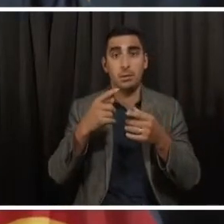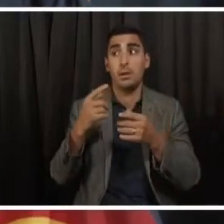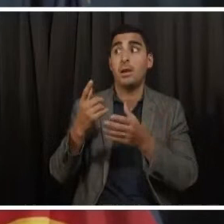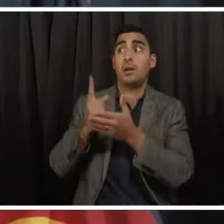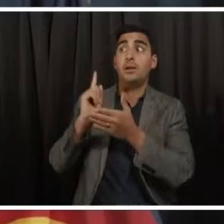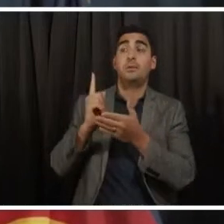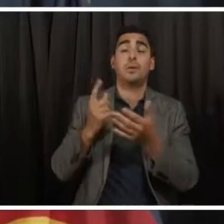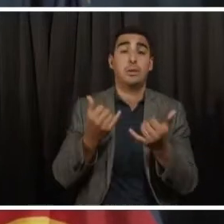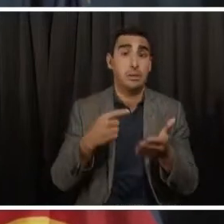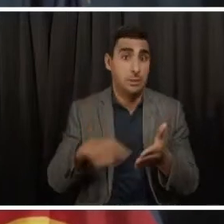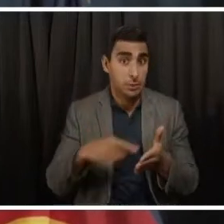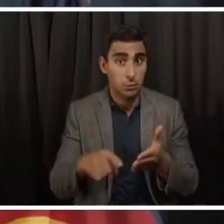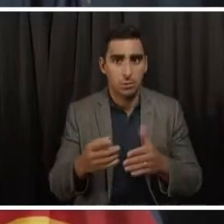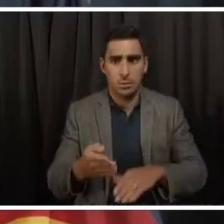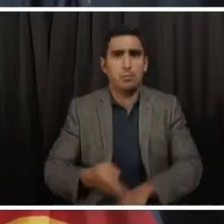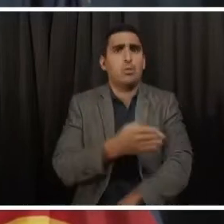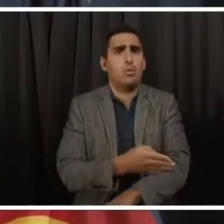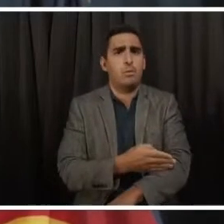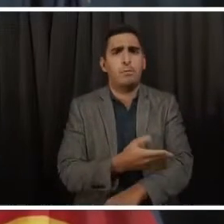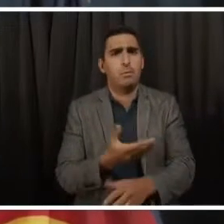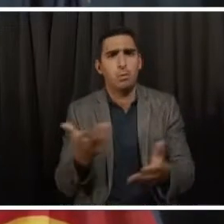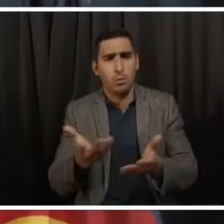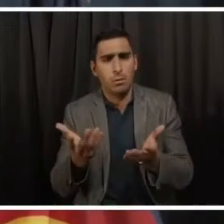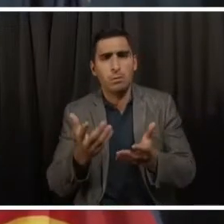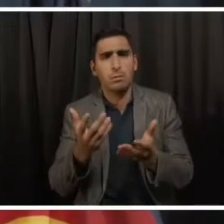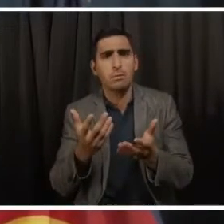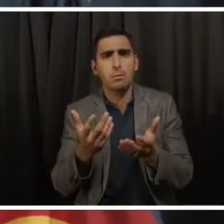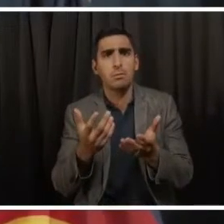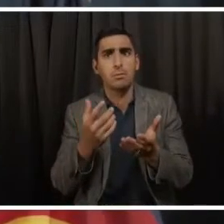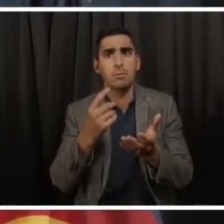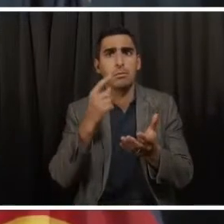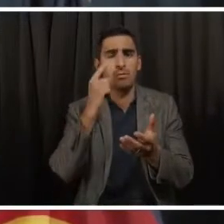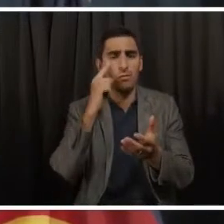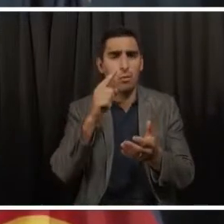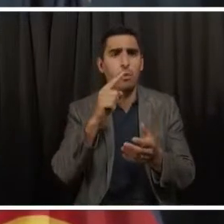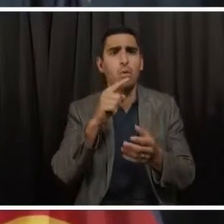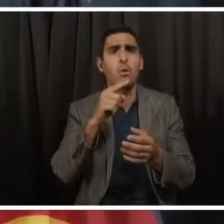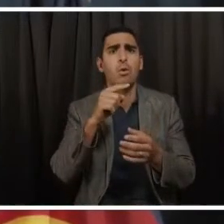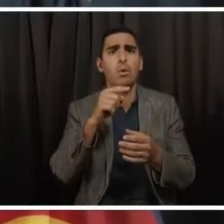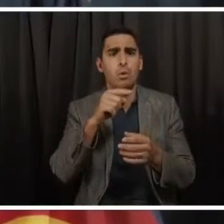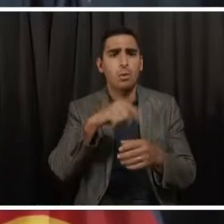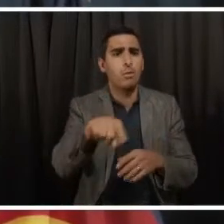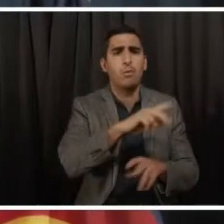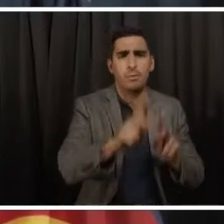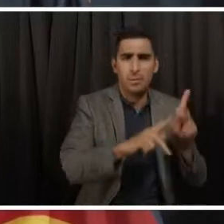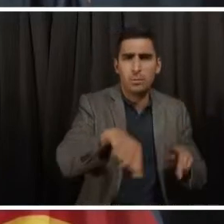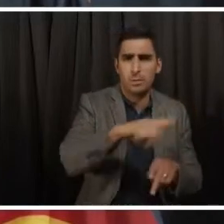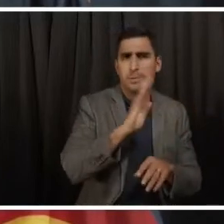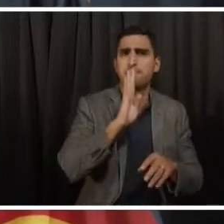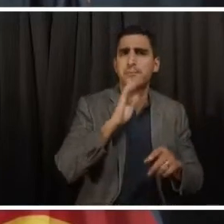mejorado, ha empeorado para los televidentes de habla hispana.